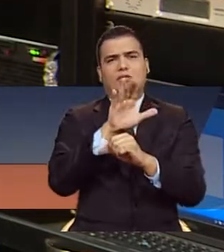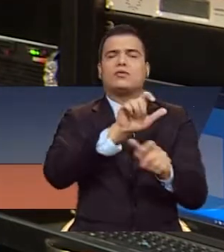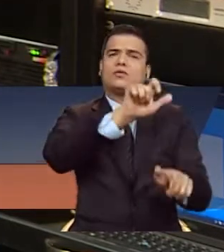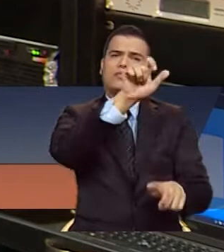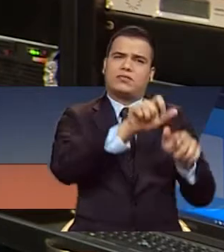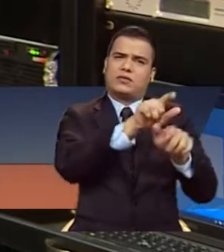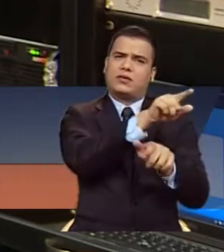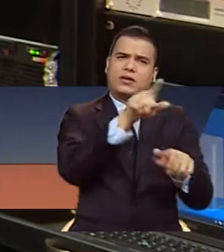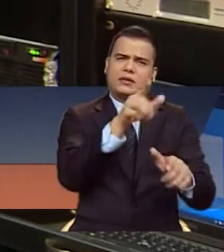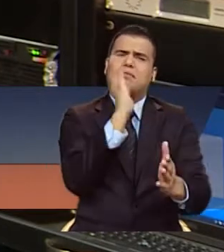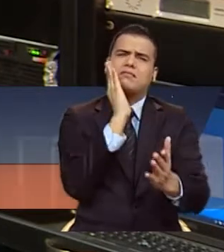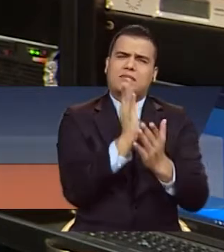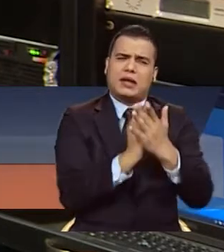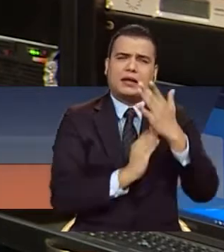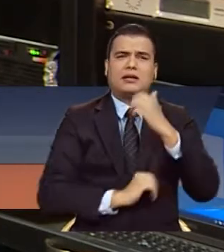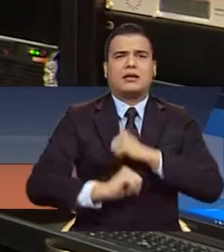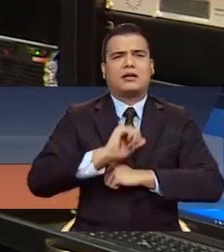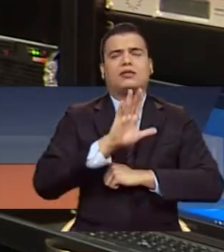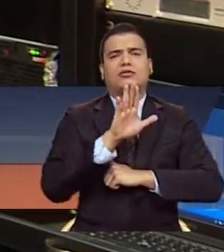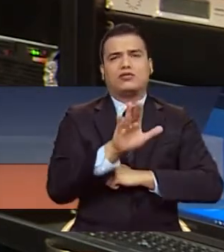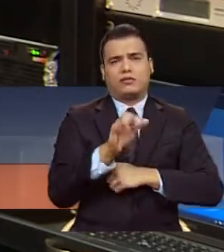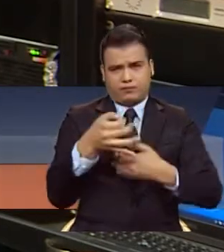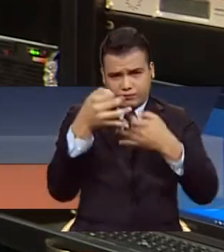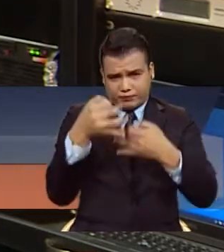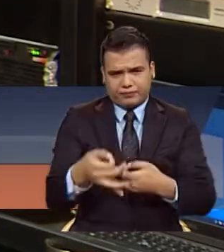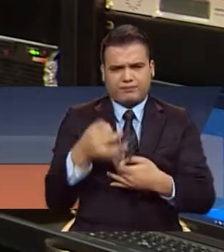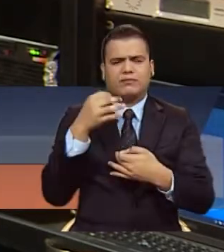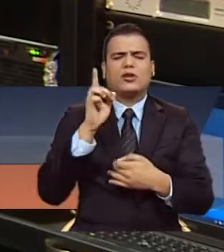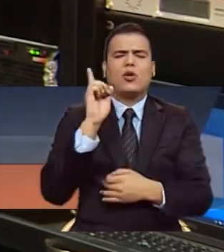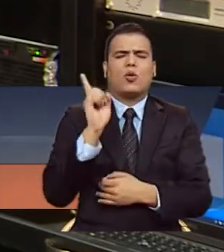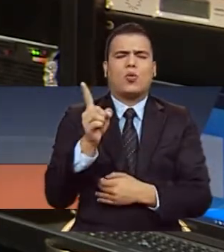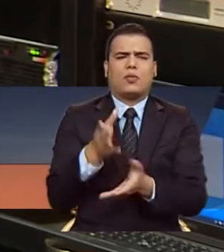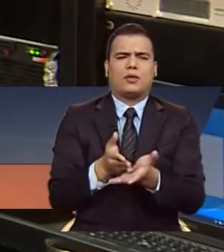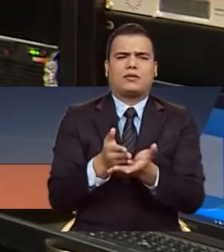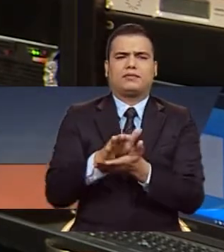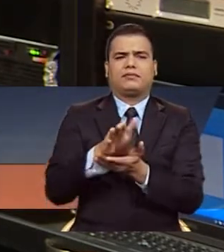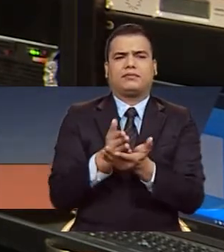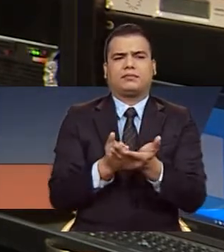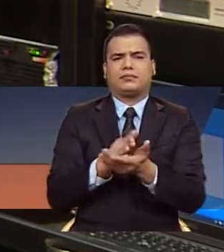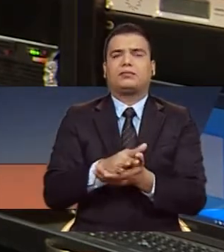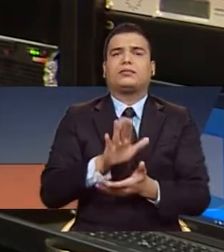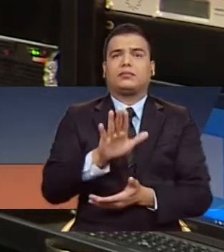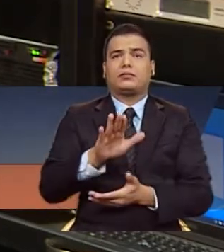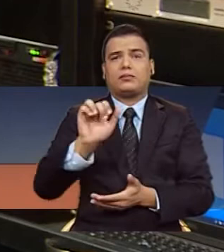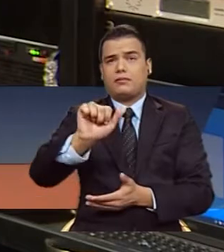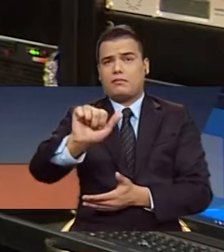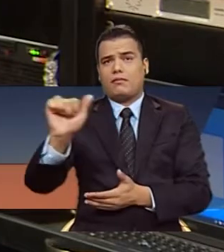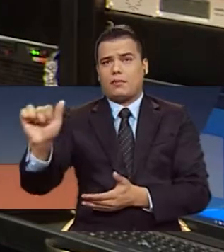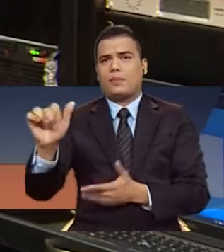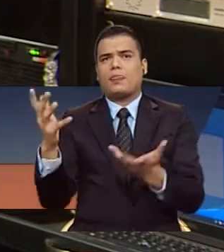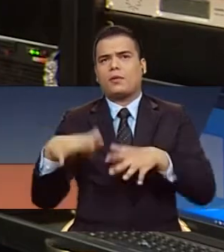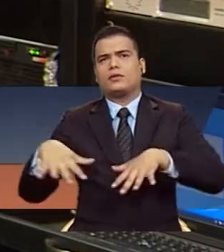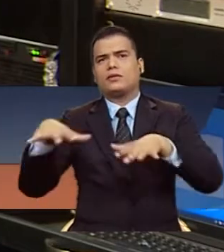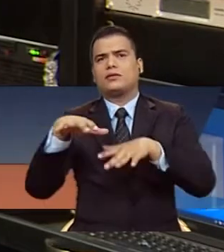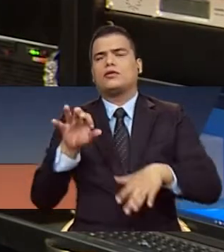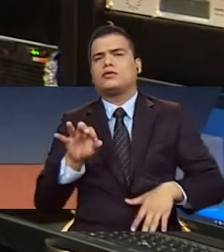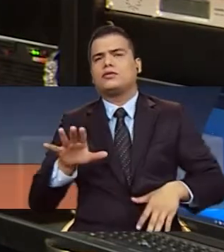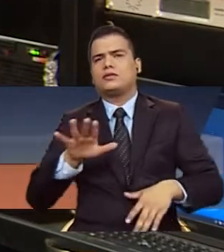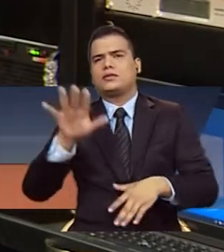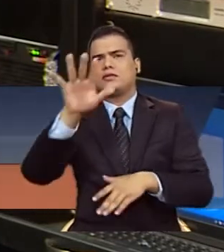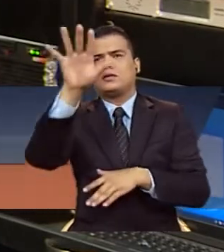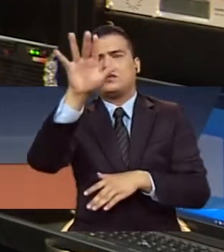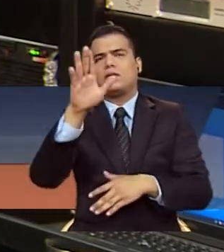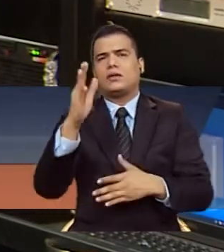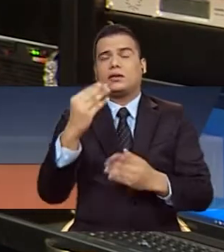personas resultaron lesionadas, especialmente con arma blanca. También dos mujeres en el sector de Siloé